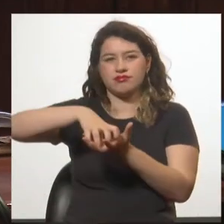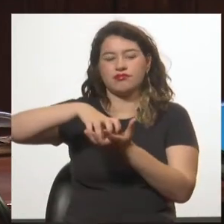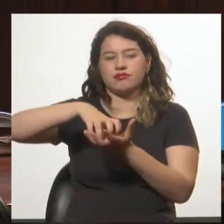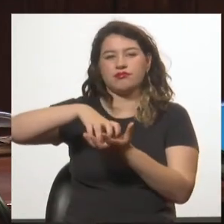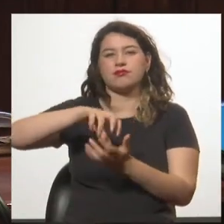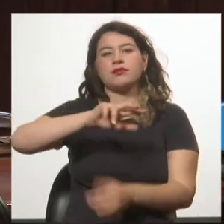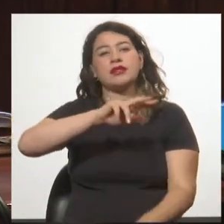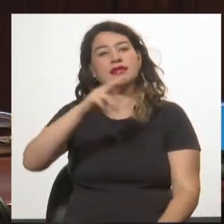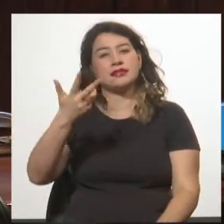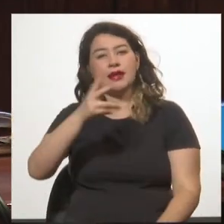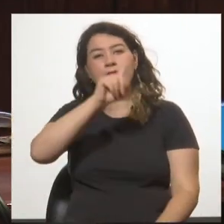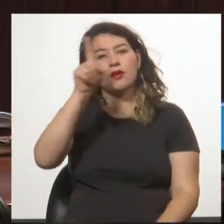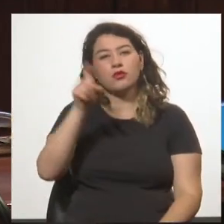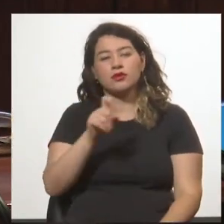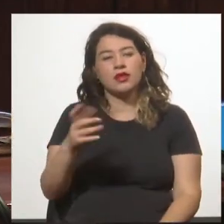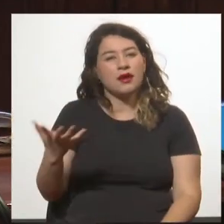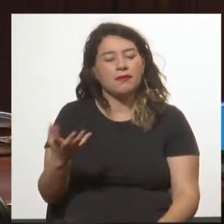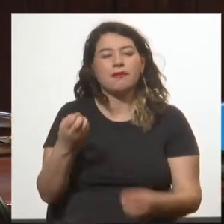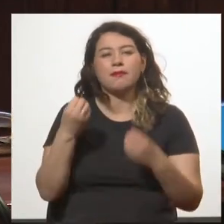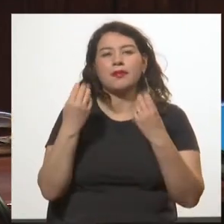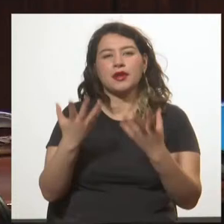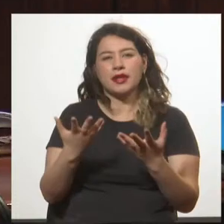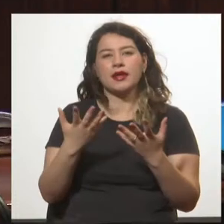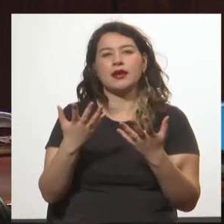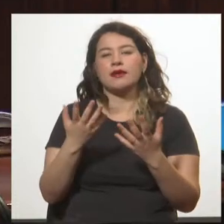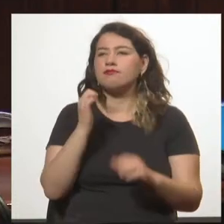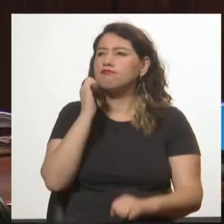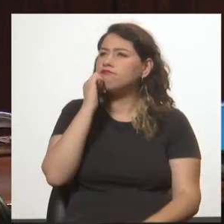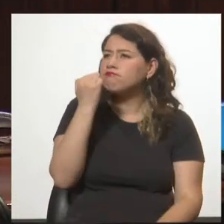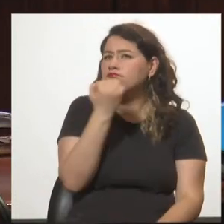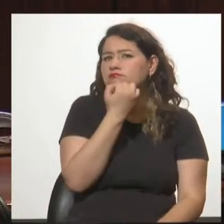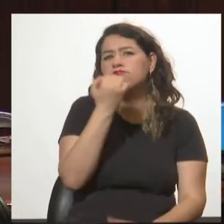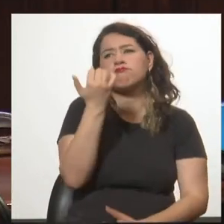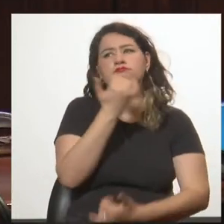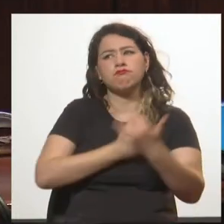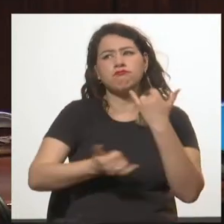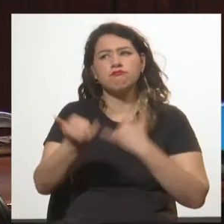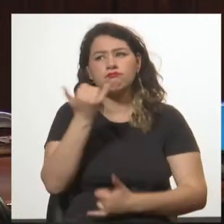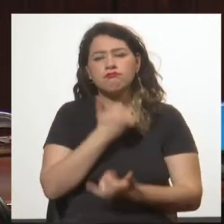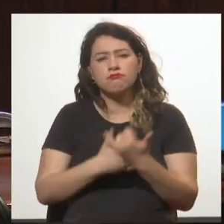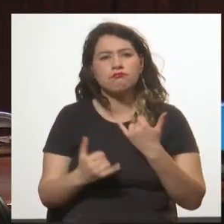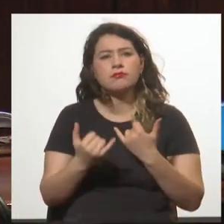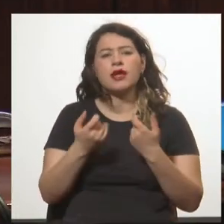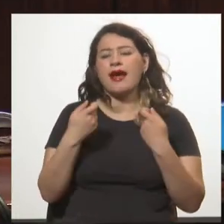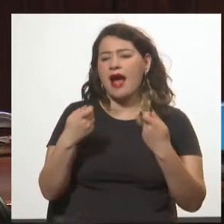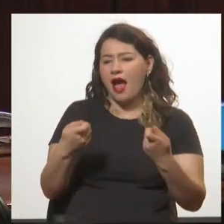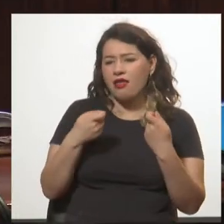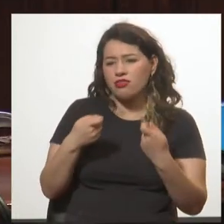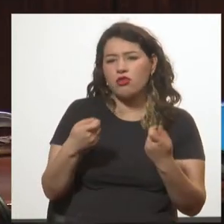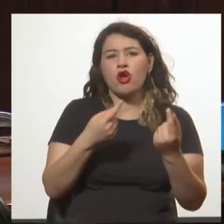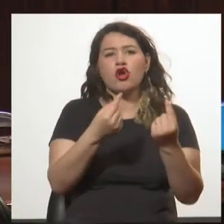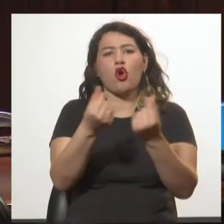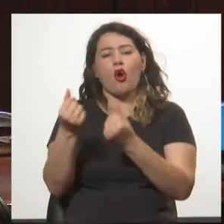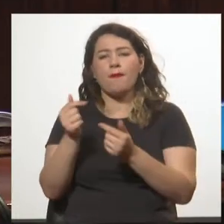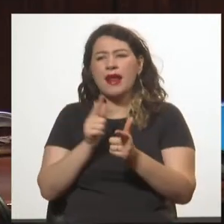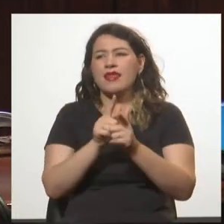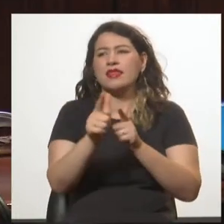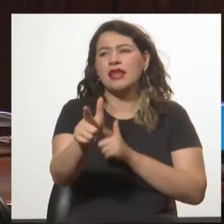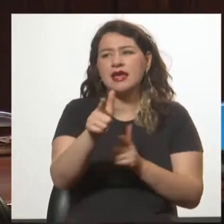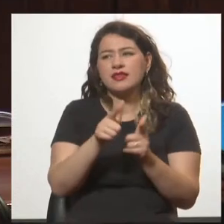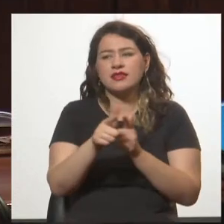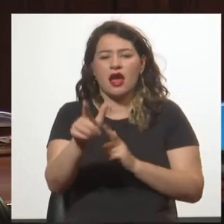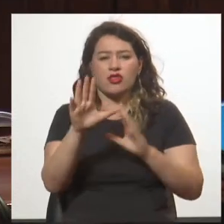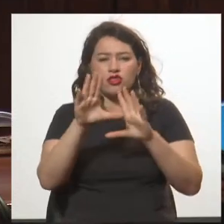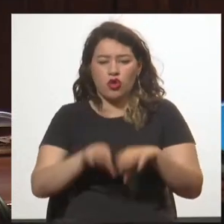tercero porque el secretismo en la información y sobre los gastos y las compras directas que rodean